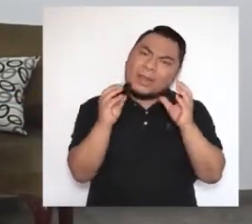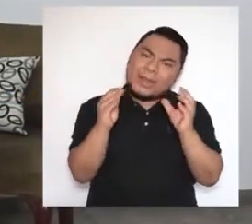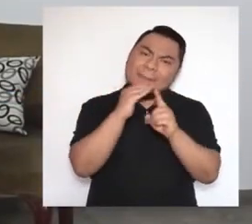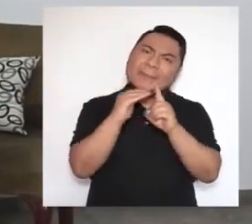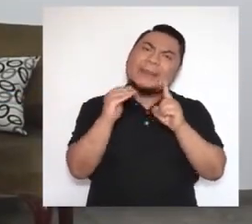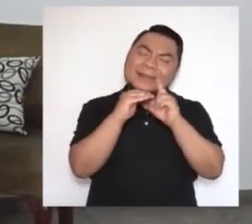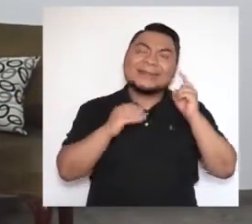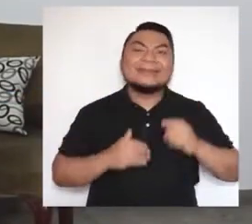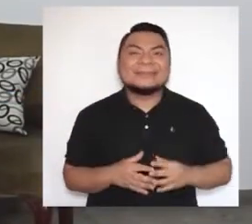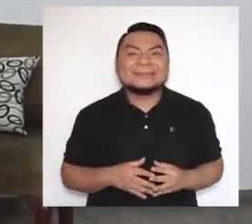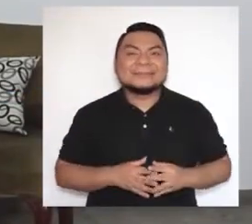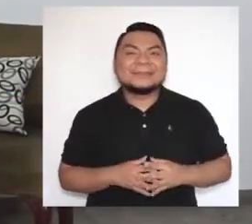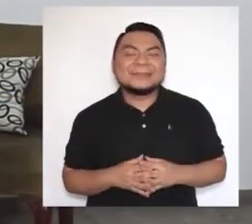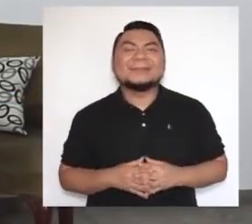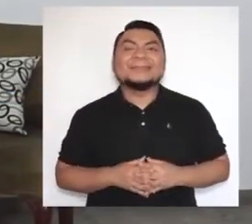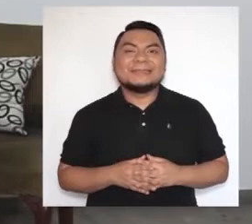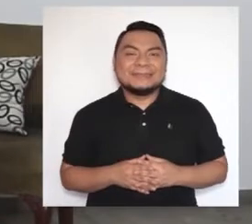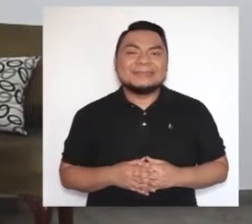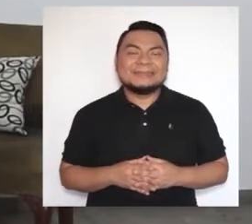medianas.